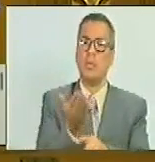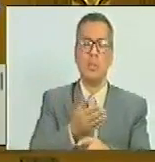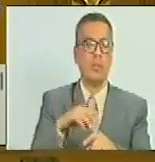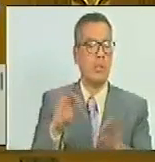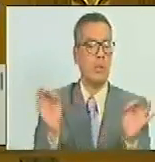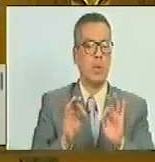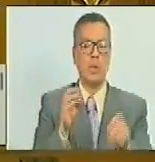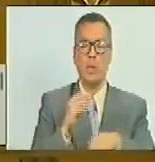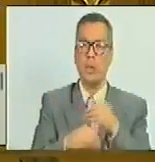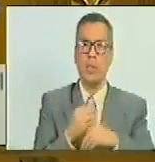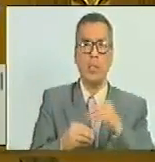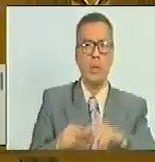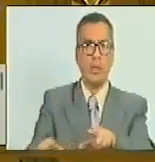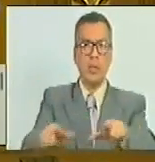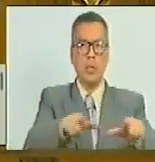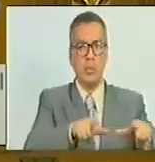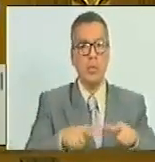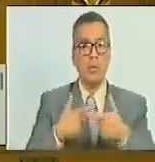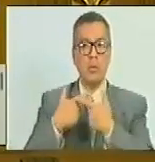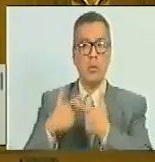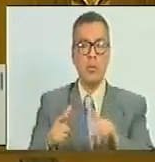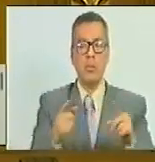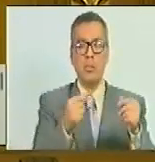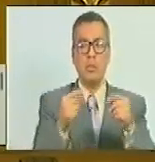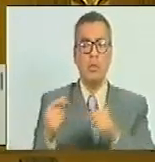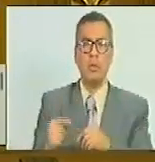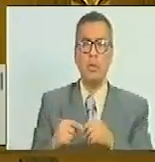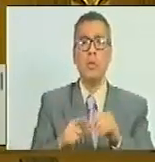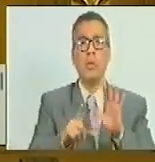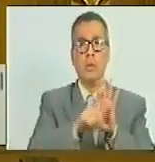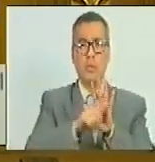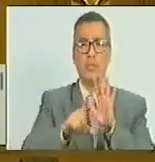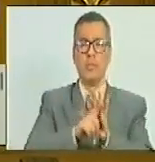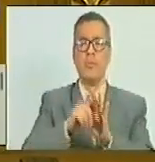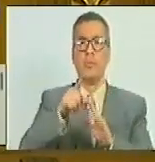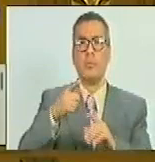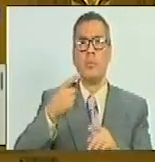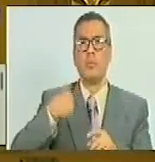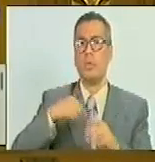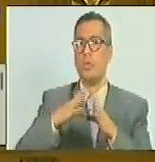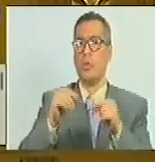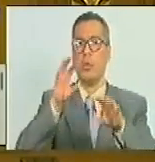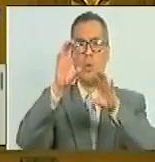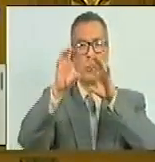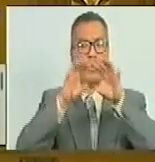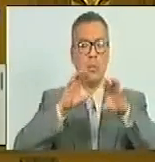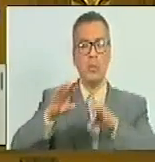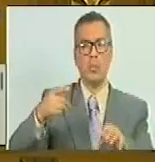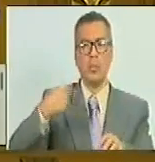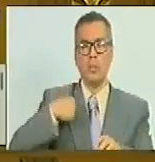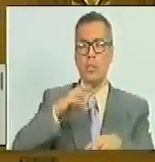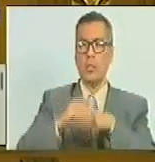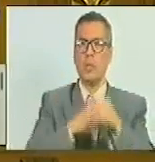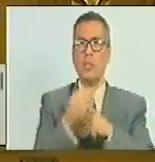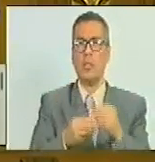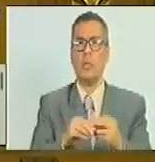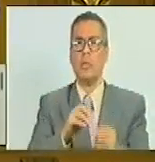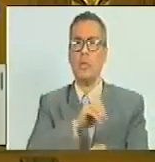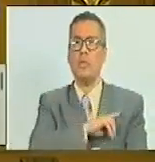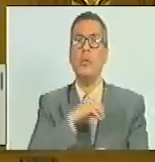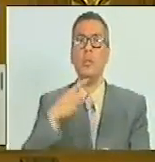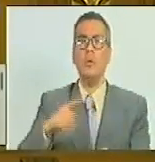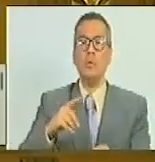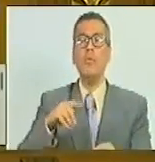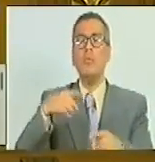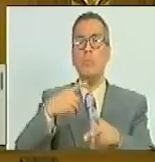actúen, un espacio de libertad económica legal entre todos los países que quieren ejercer su derecho de